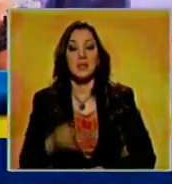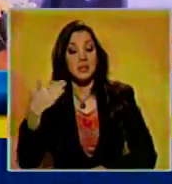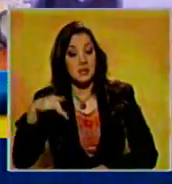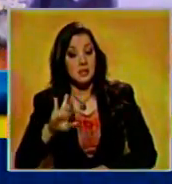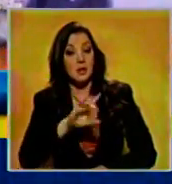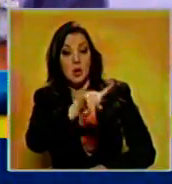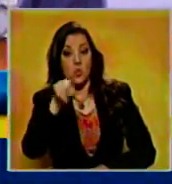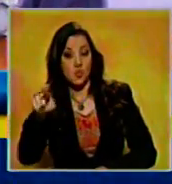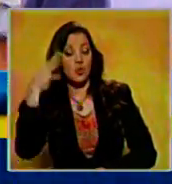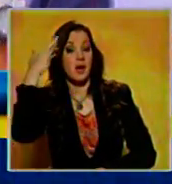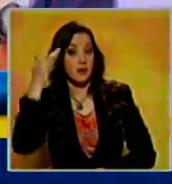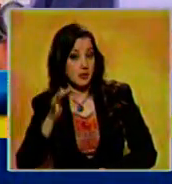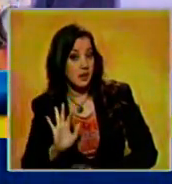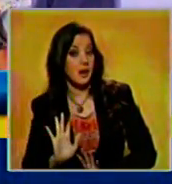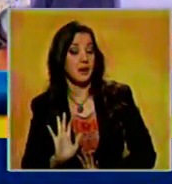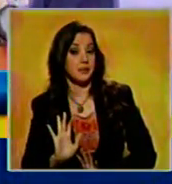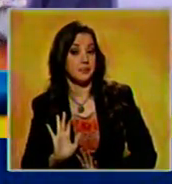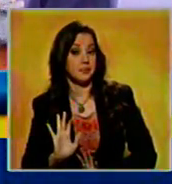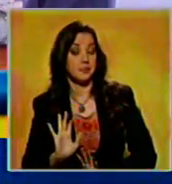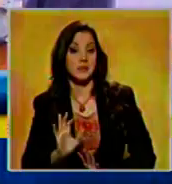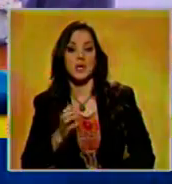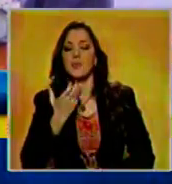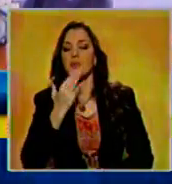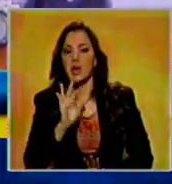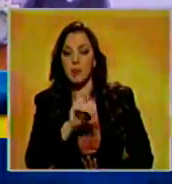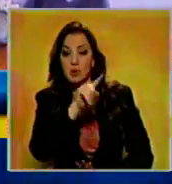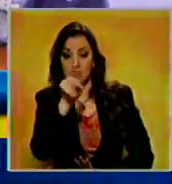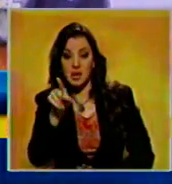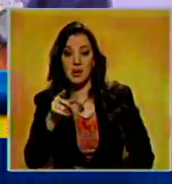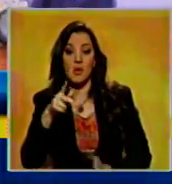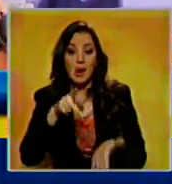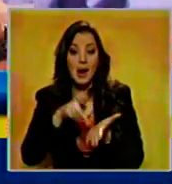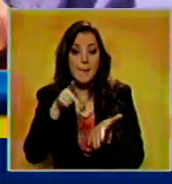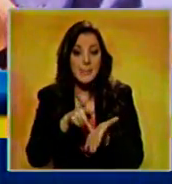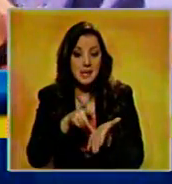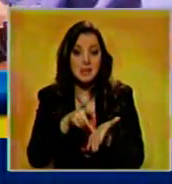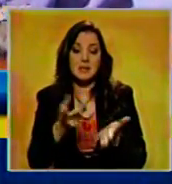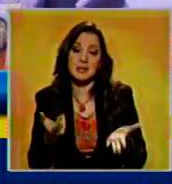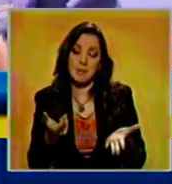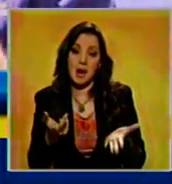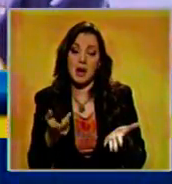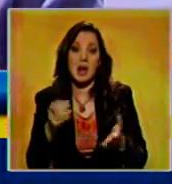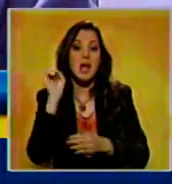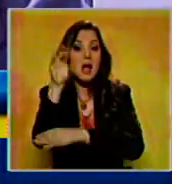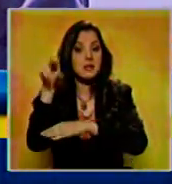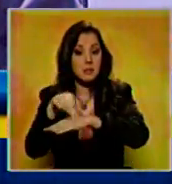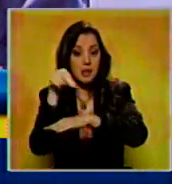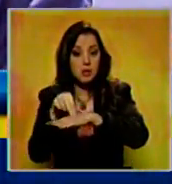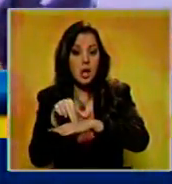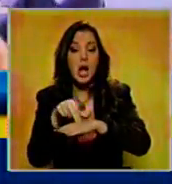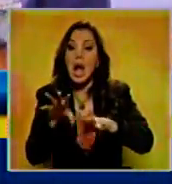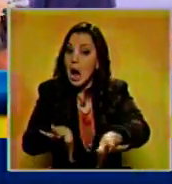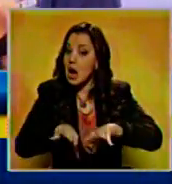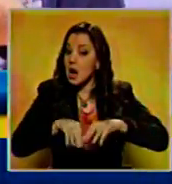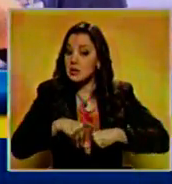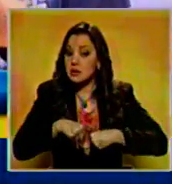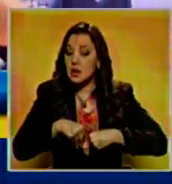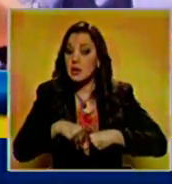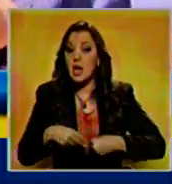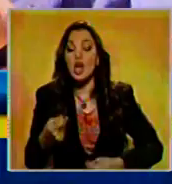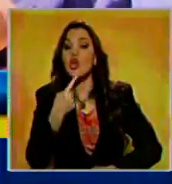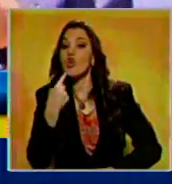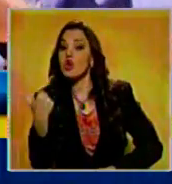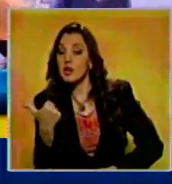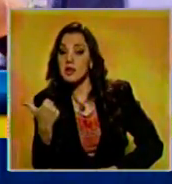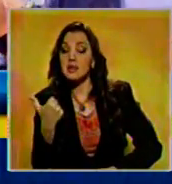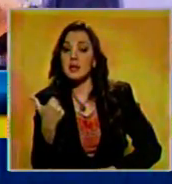creen que de verdad y de buena fe van a participar en el evento electoral, acepten el reto que lanzó el presidente Maduro y firmen